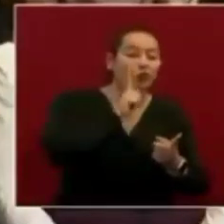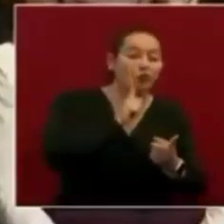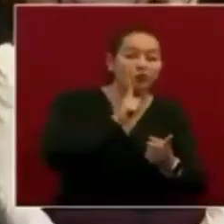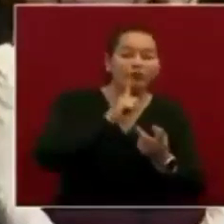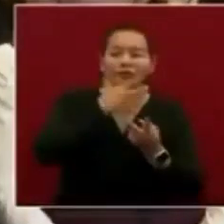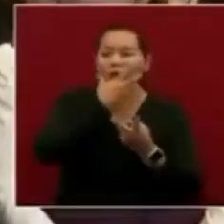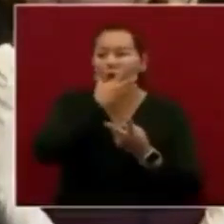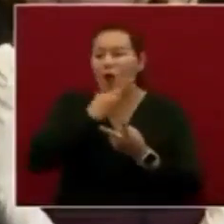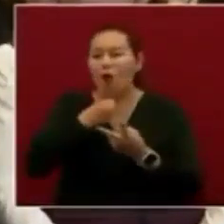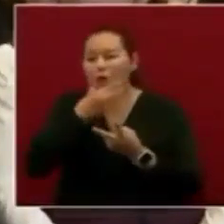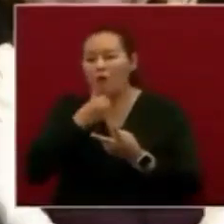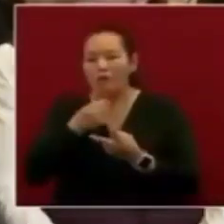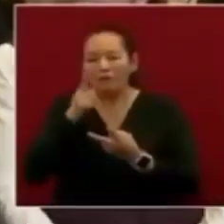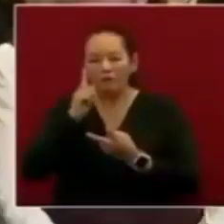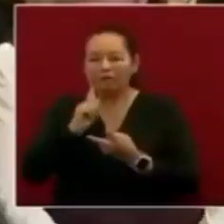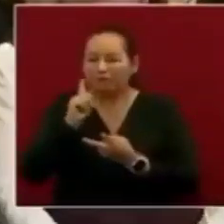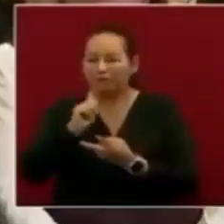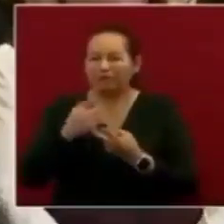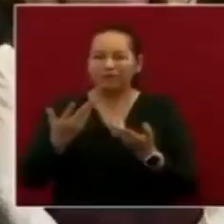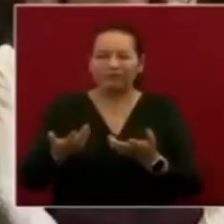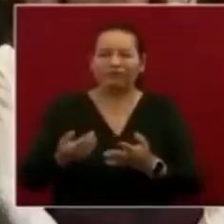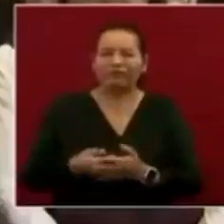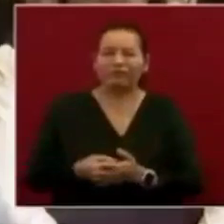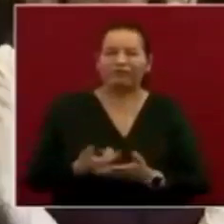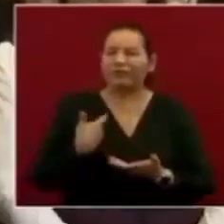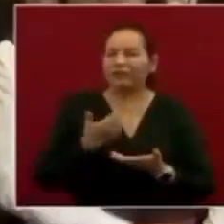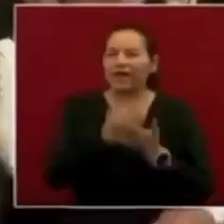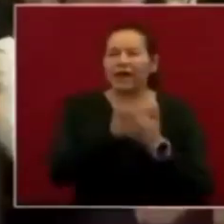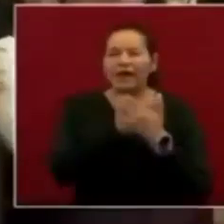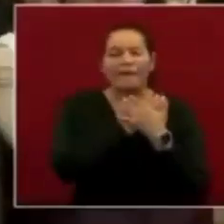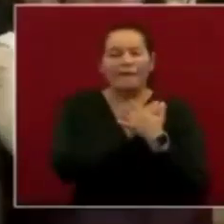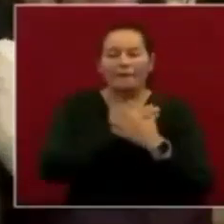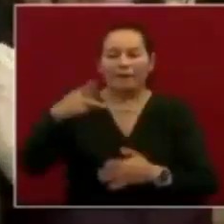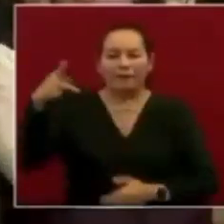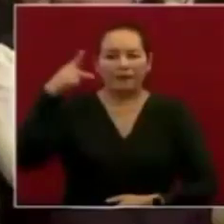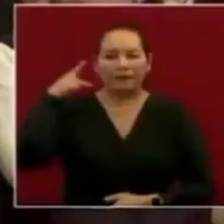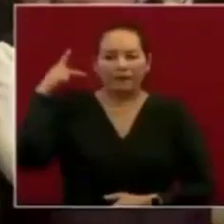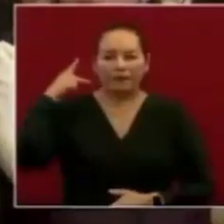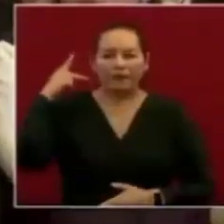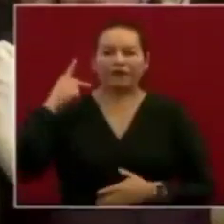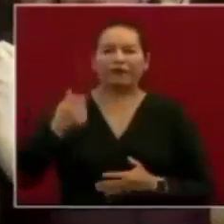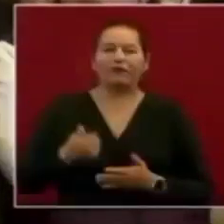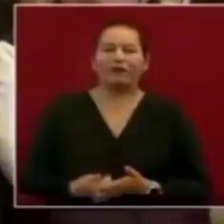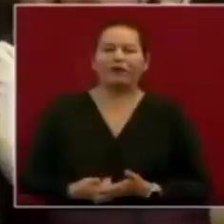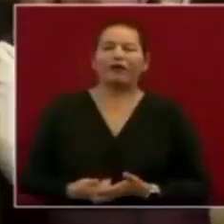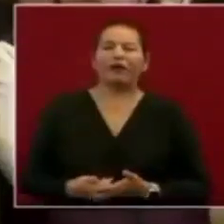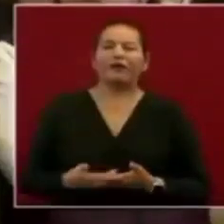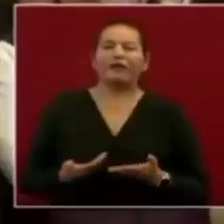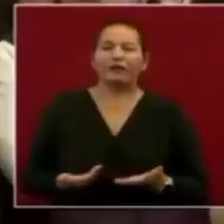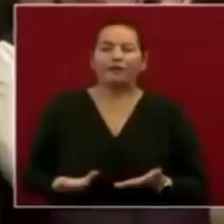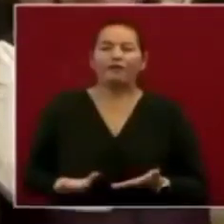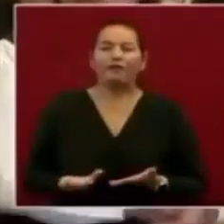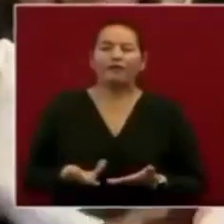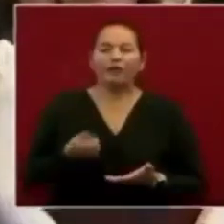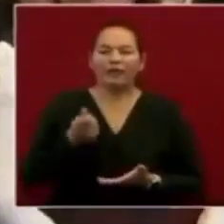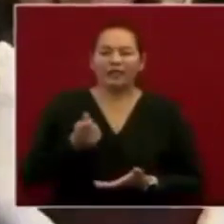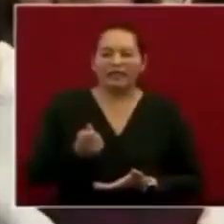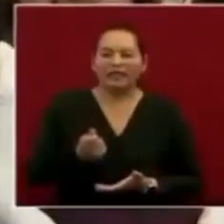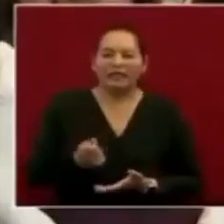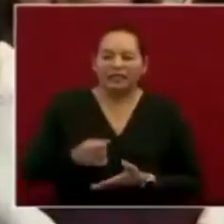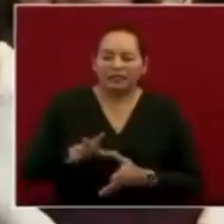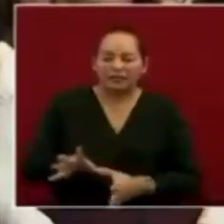de hombres que aman a Puebla y que asumen la